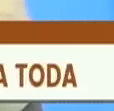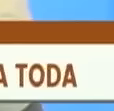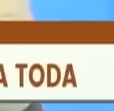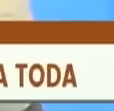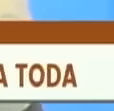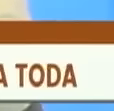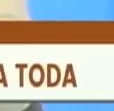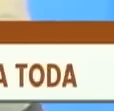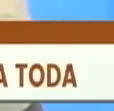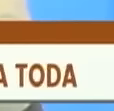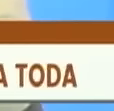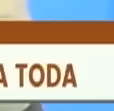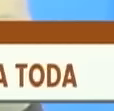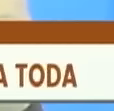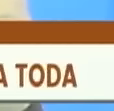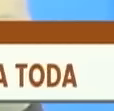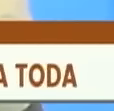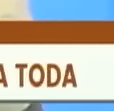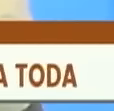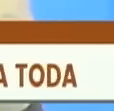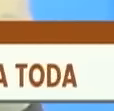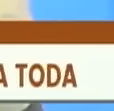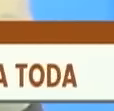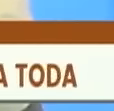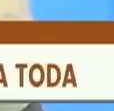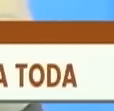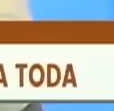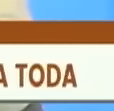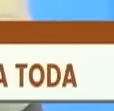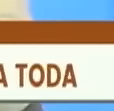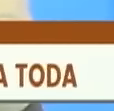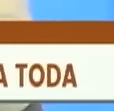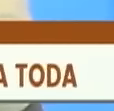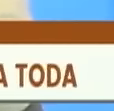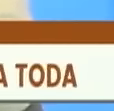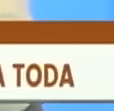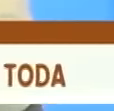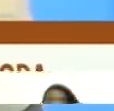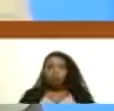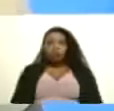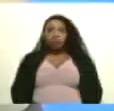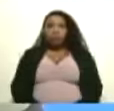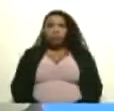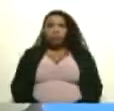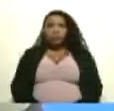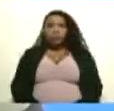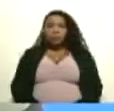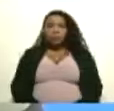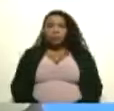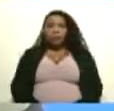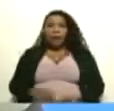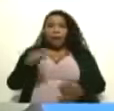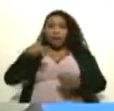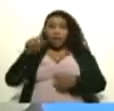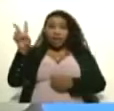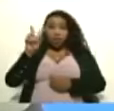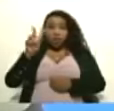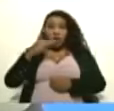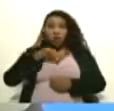de la reforma y en ese momento nosotros sabíamos que éramos mayoría absoluta en